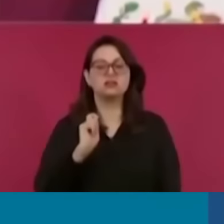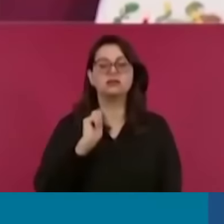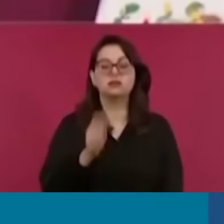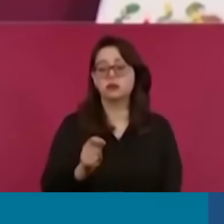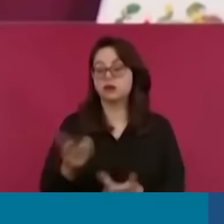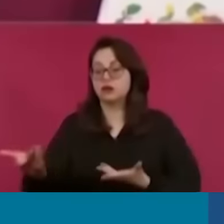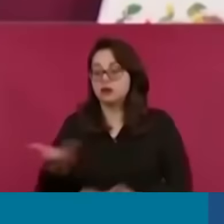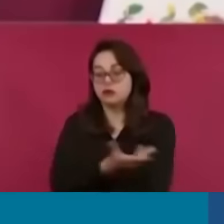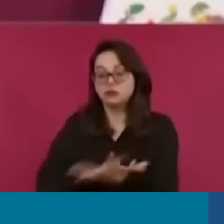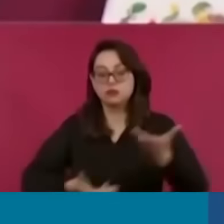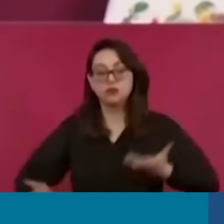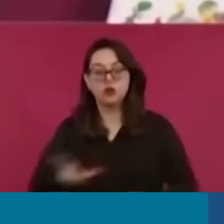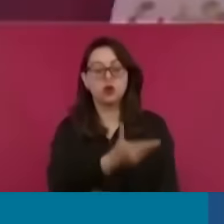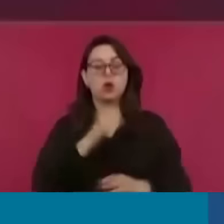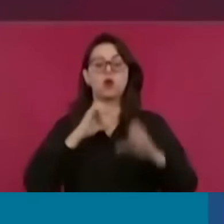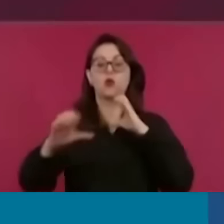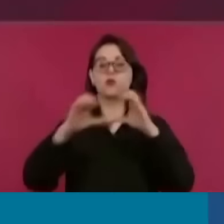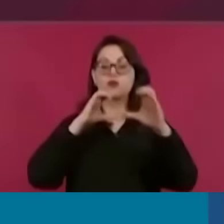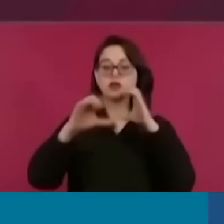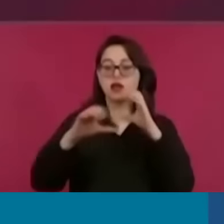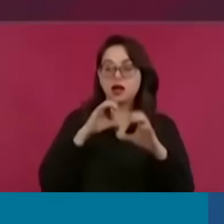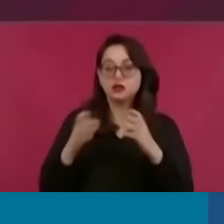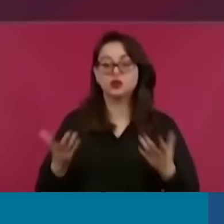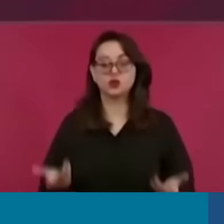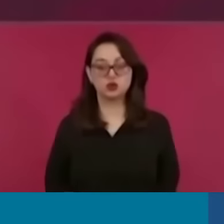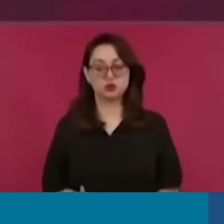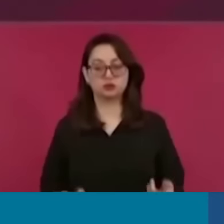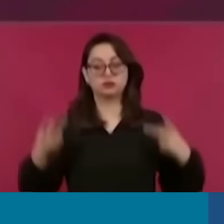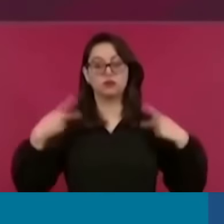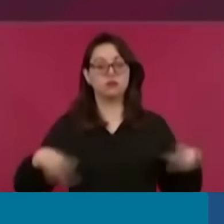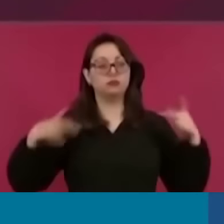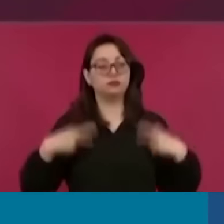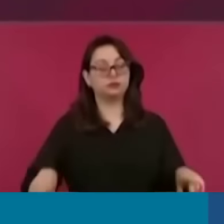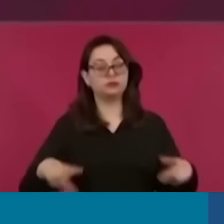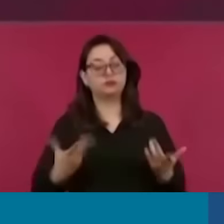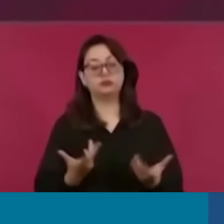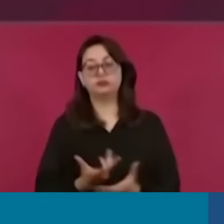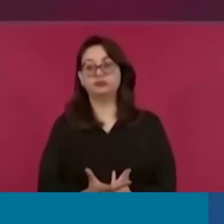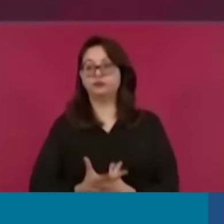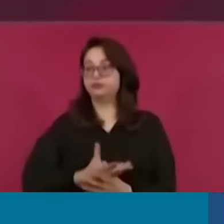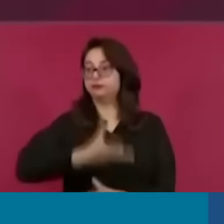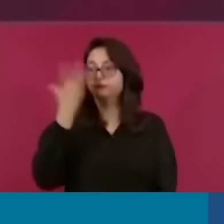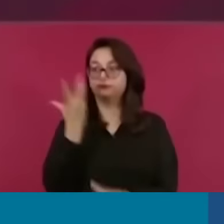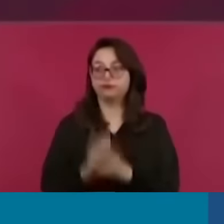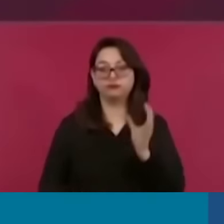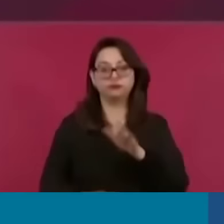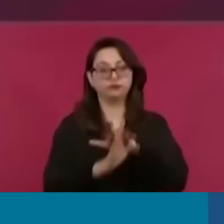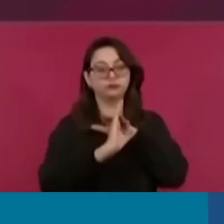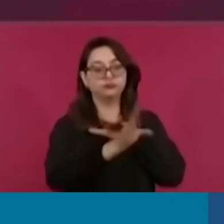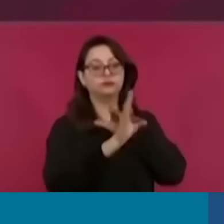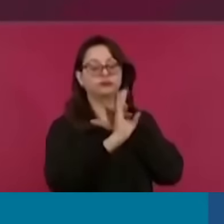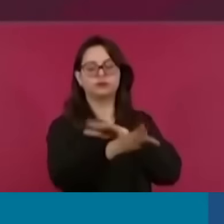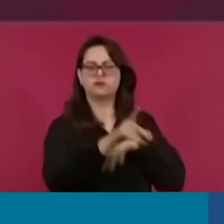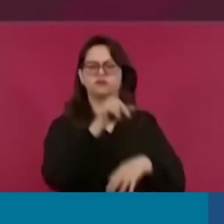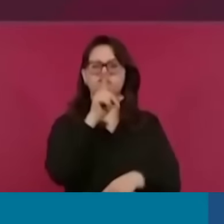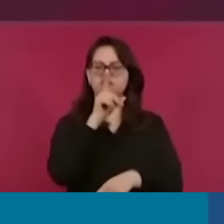para que la gente no se vea obligada a emigrar, que puedan ser felices